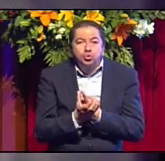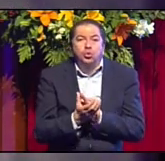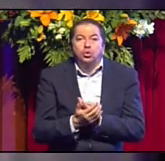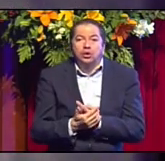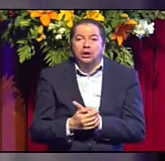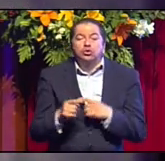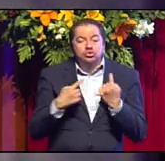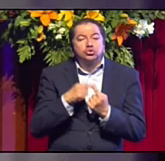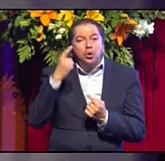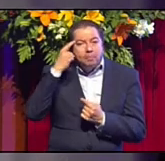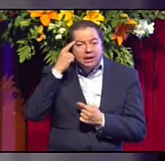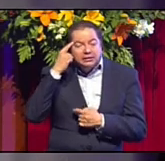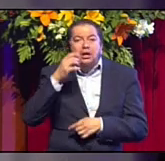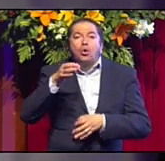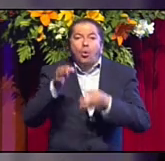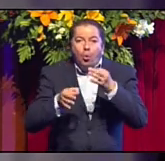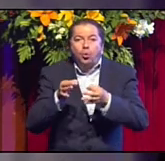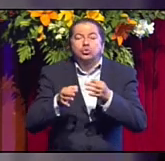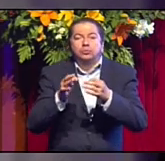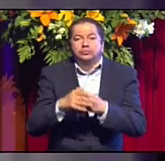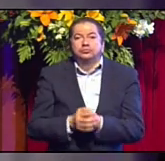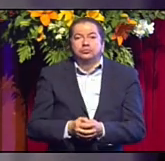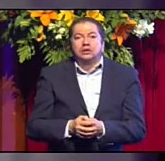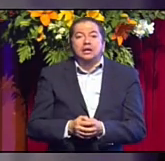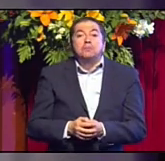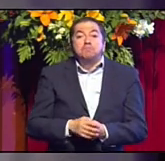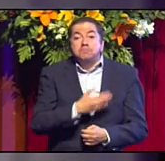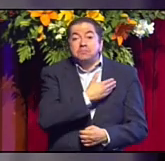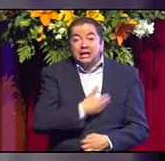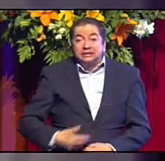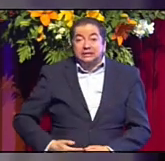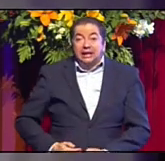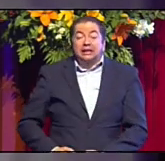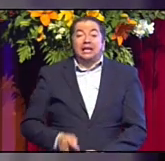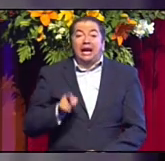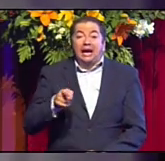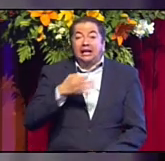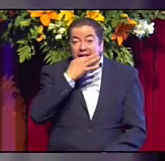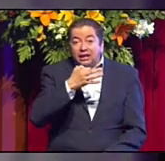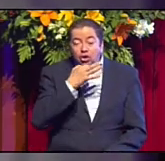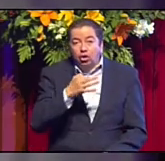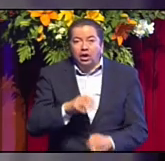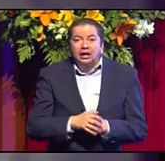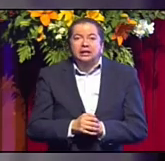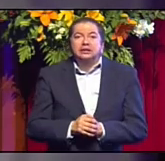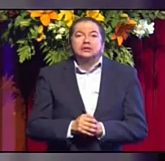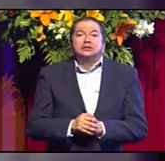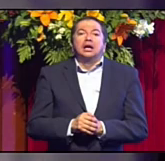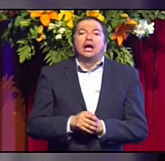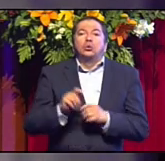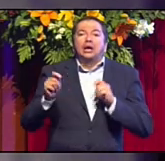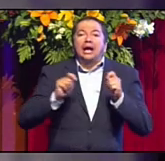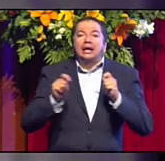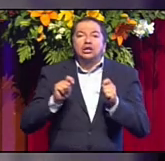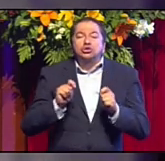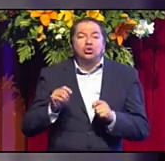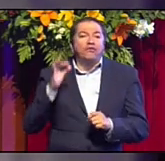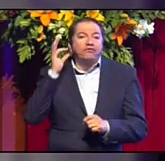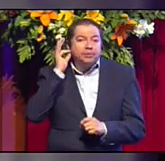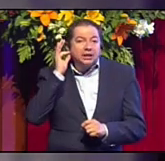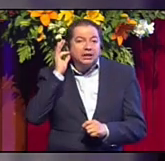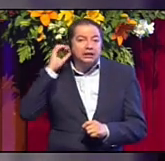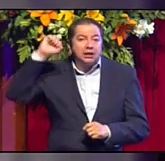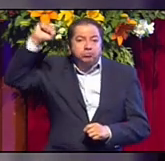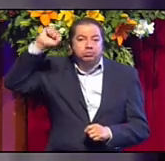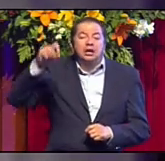que es justo y necesario. Y creemos que el presidente que se ha declarado ser un presidente de una gestión feminista, que lo materialice. Y una de las